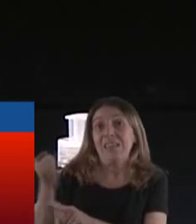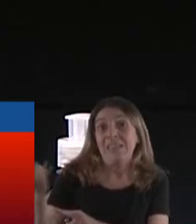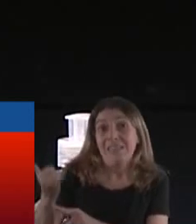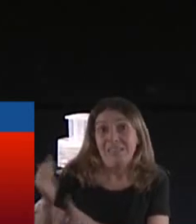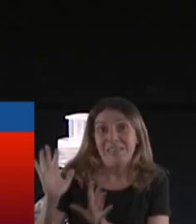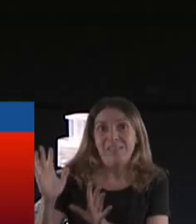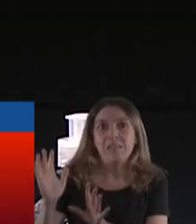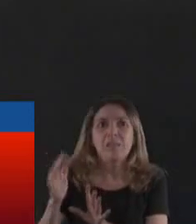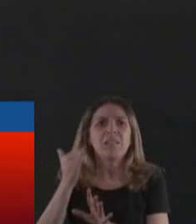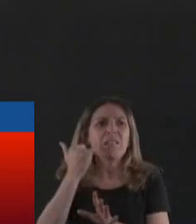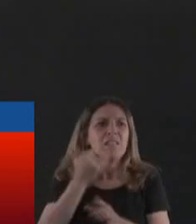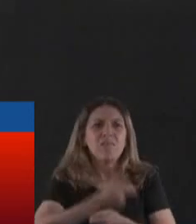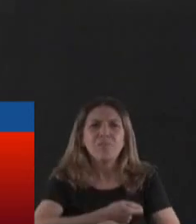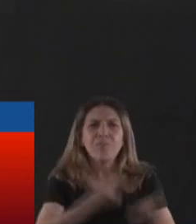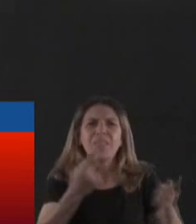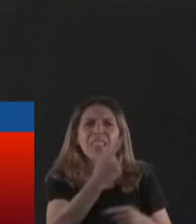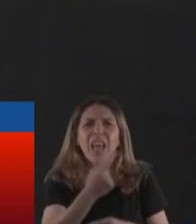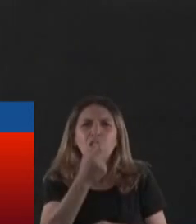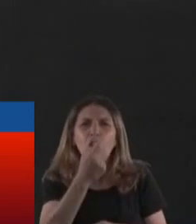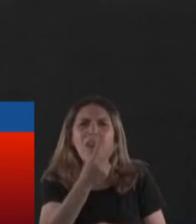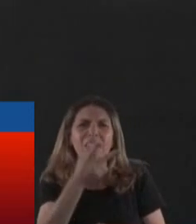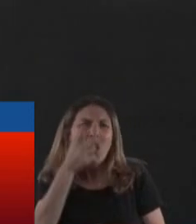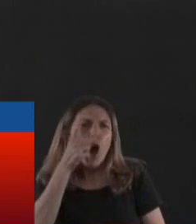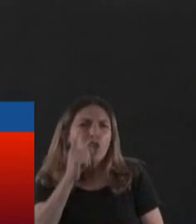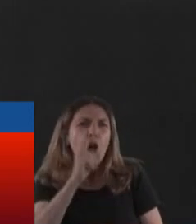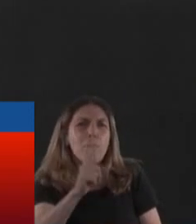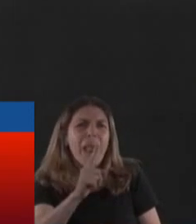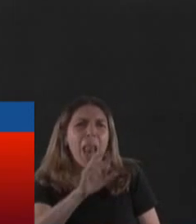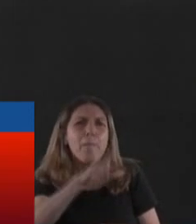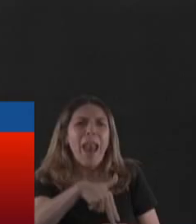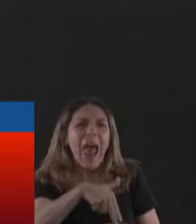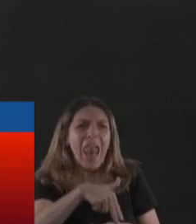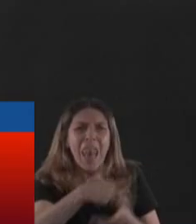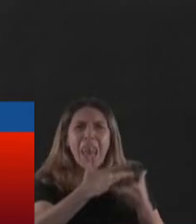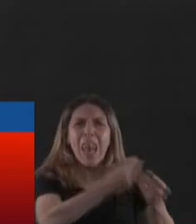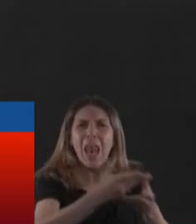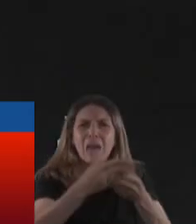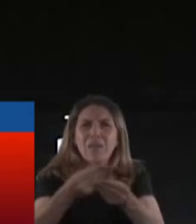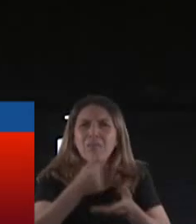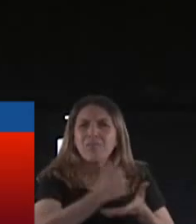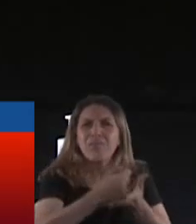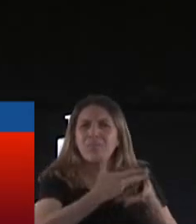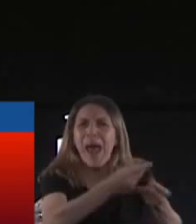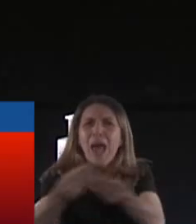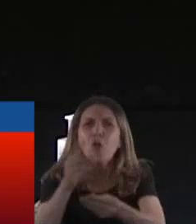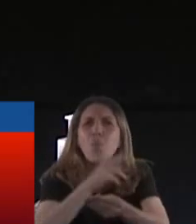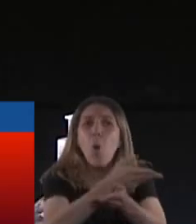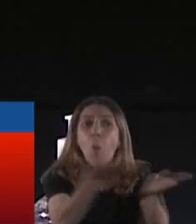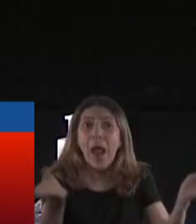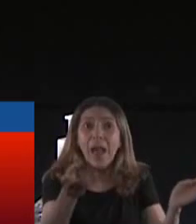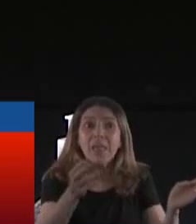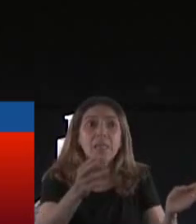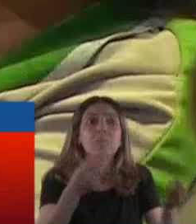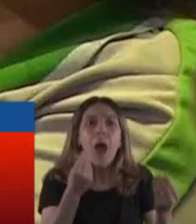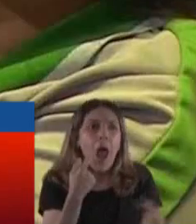que habíamos entregado 128.000 planes para ayudar a mujeres, que con esos planes tratamos